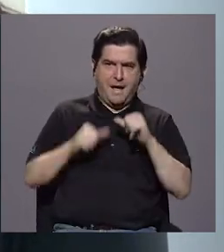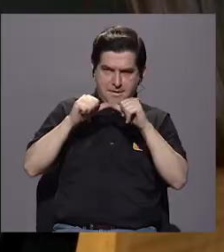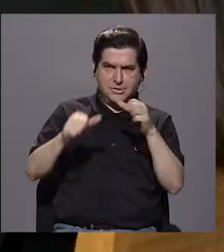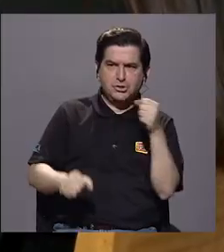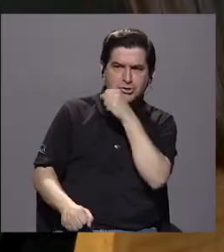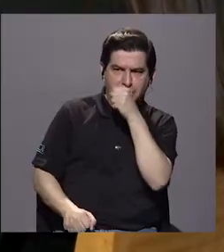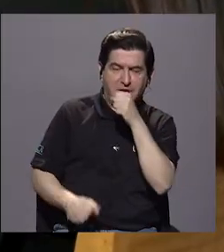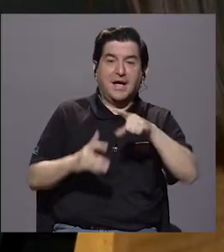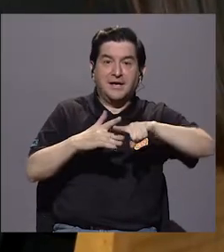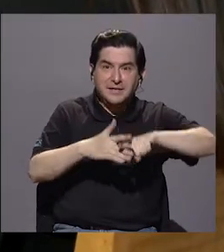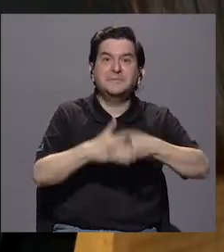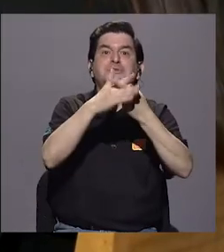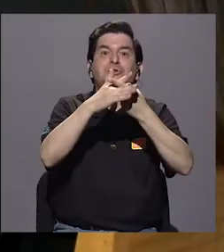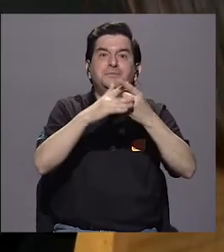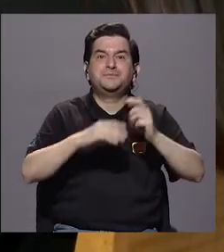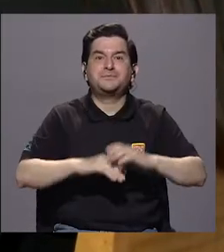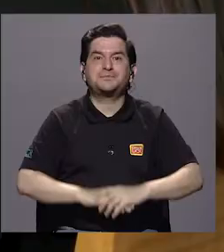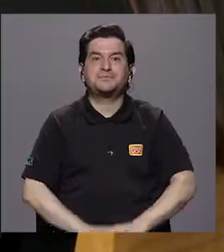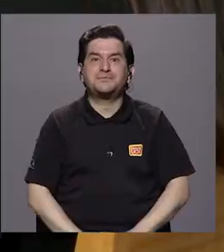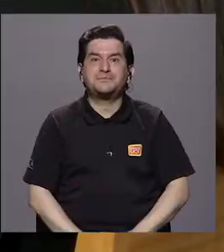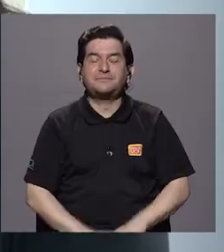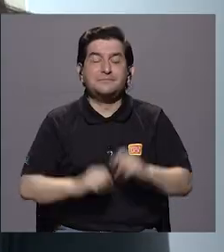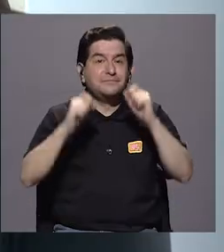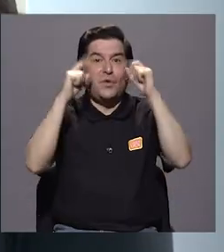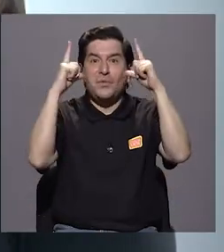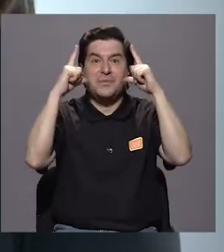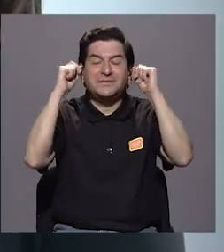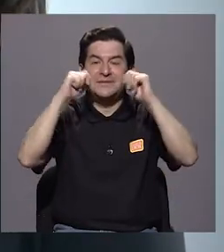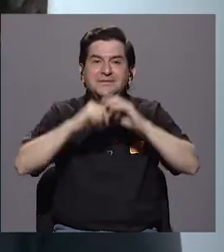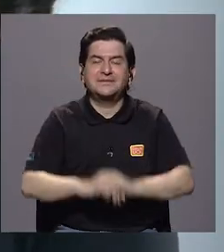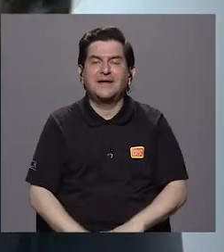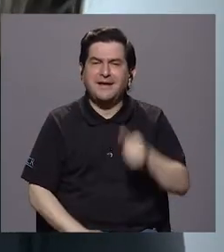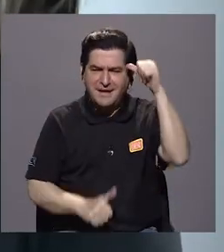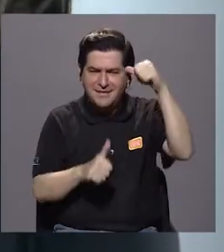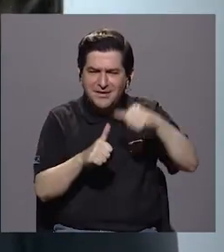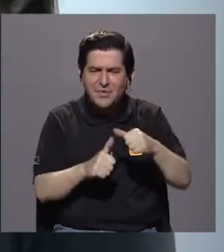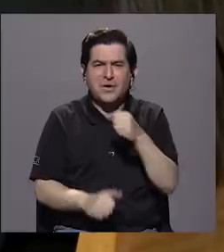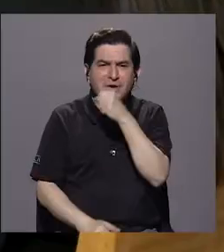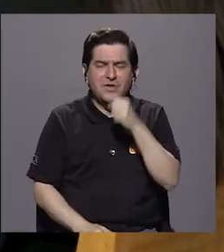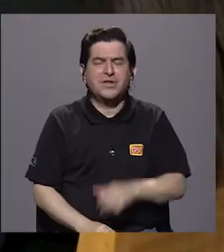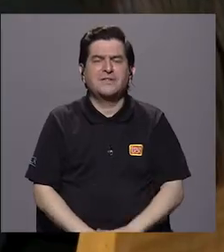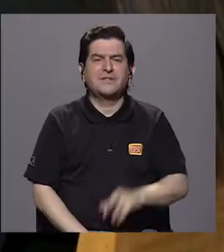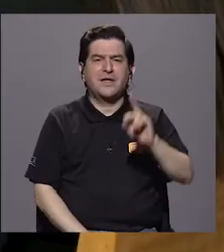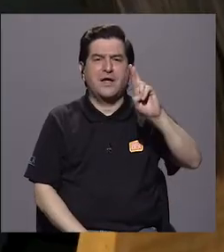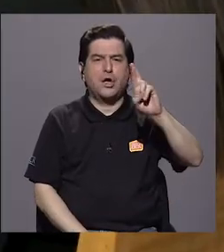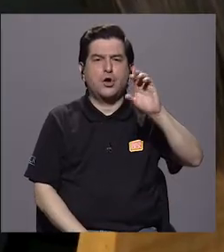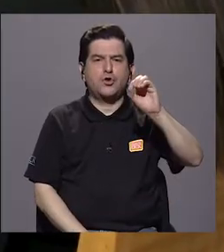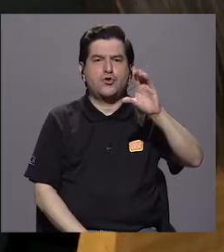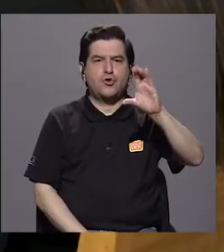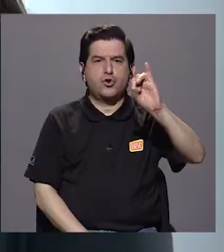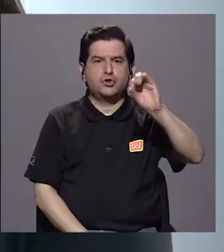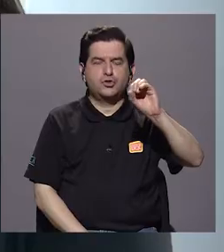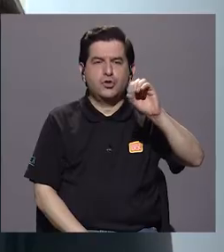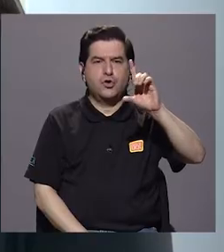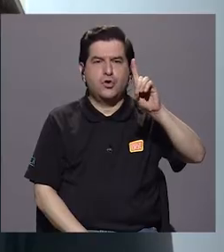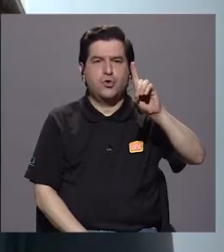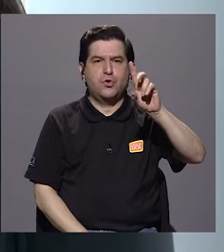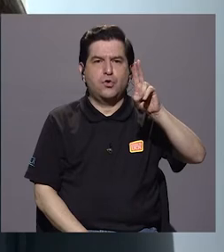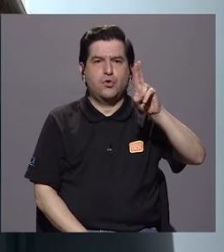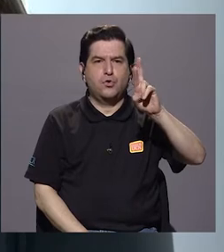empezó mi Qué historia. increíble, ¿verdad? Sí. Recuerdo que era una canción de Rocío Dúrcal. ¿Qué canción era?